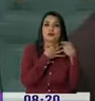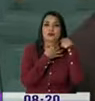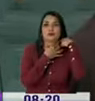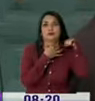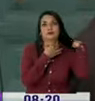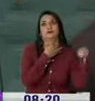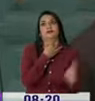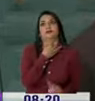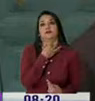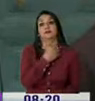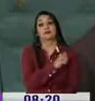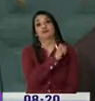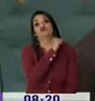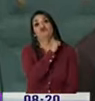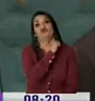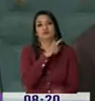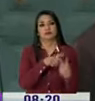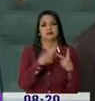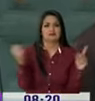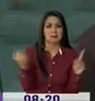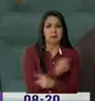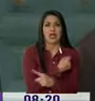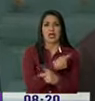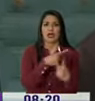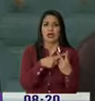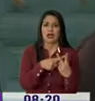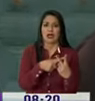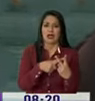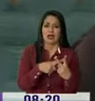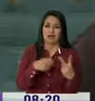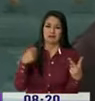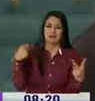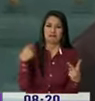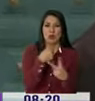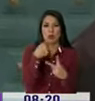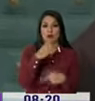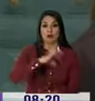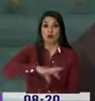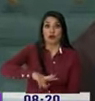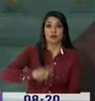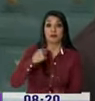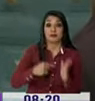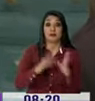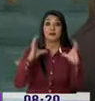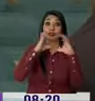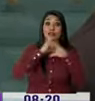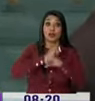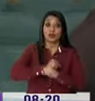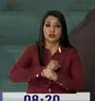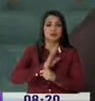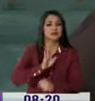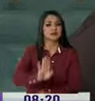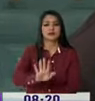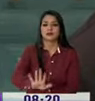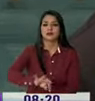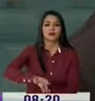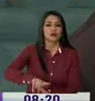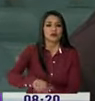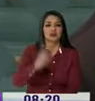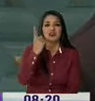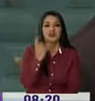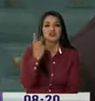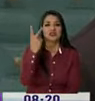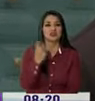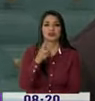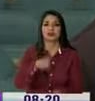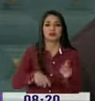les asaltan, les pegan. Al menos si viene por decirle a alguien de noche, por lo regular a veces 11, 12, pues no, nadie